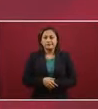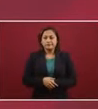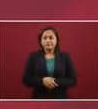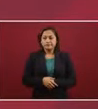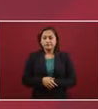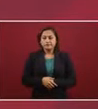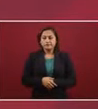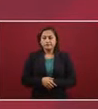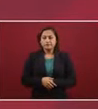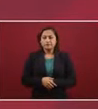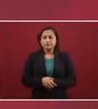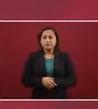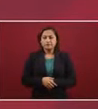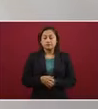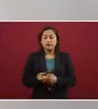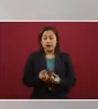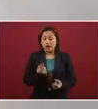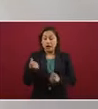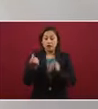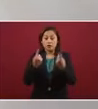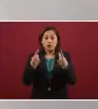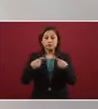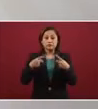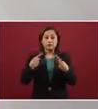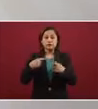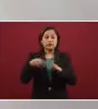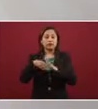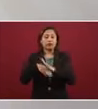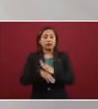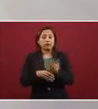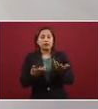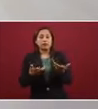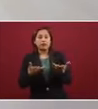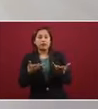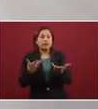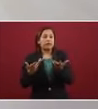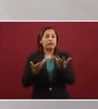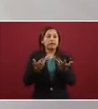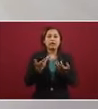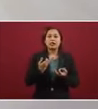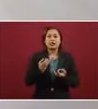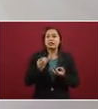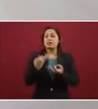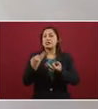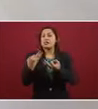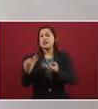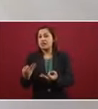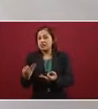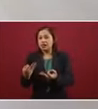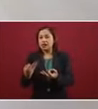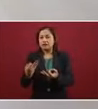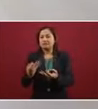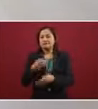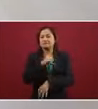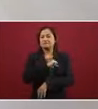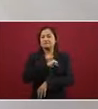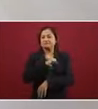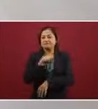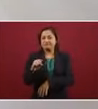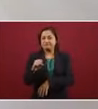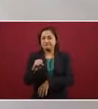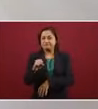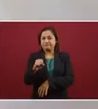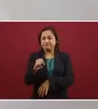fueron tentados y tomaron el camino de las conductas antisociales y se dedicaron a la